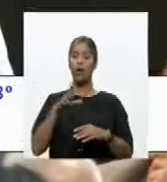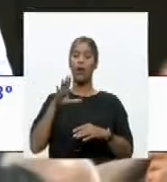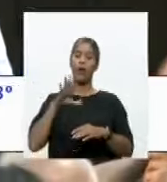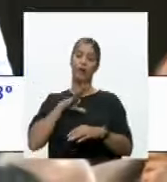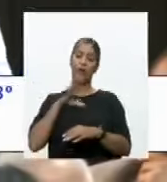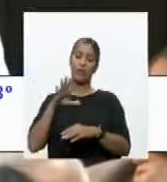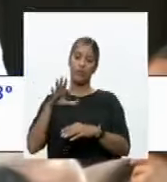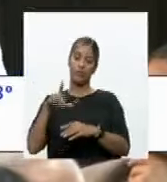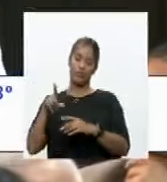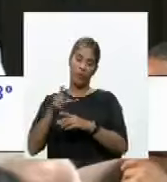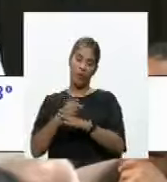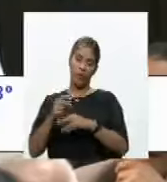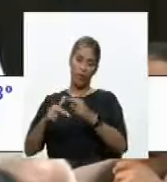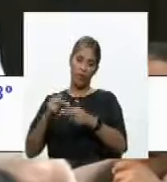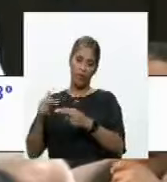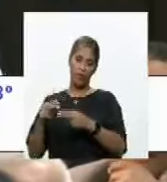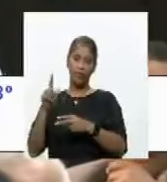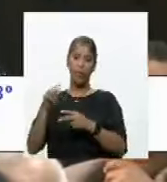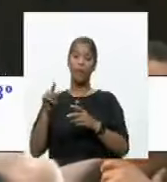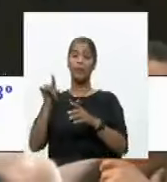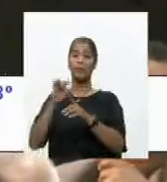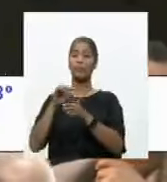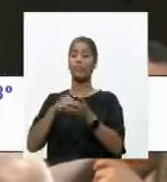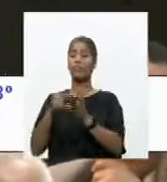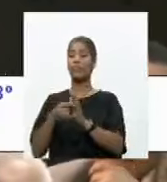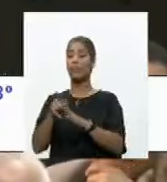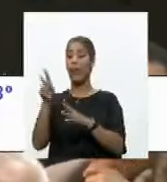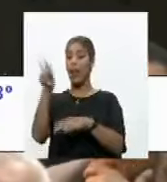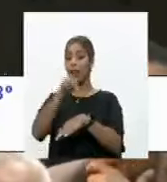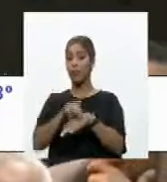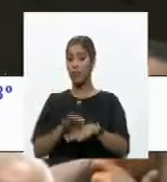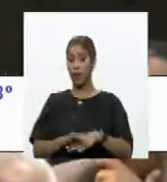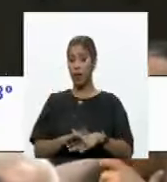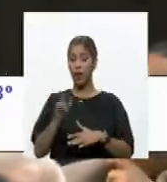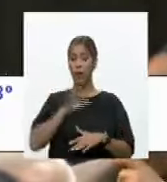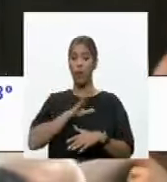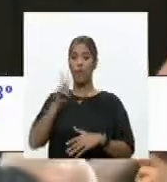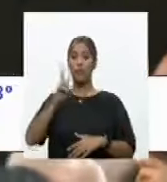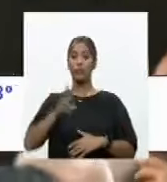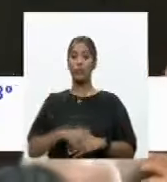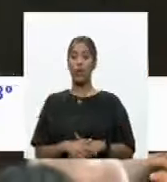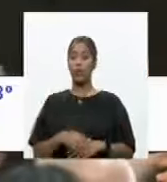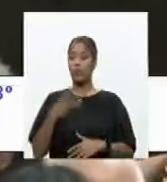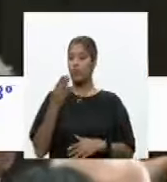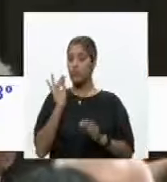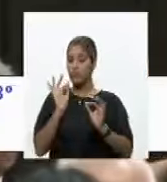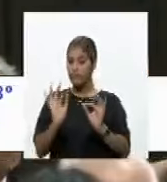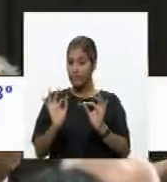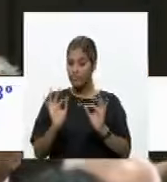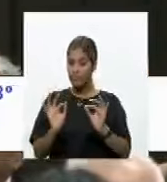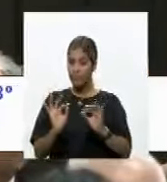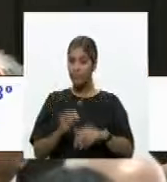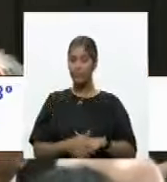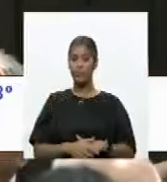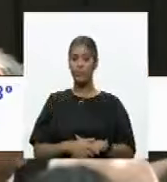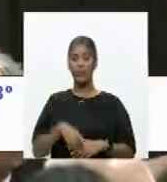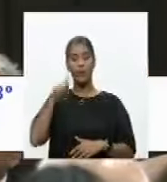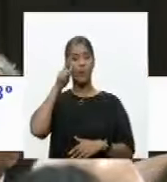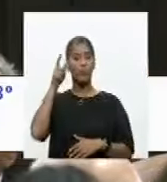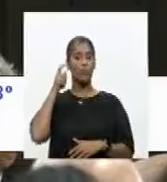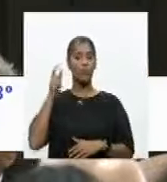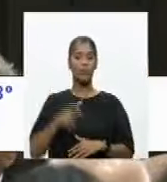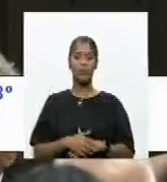de la revolución, sino un patrimonio nacional de los venezolanos. muy especialmente del